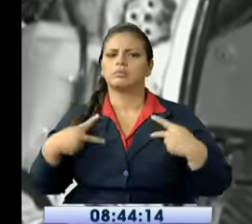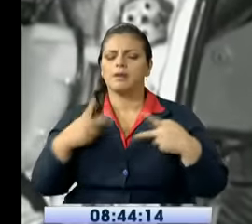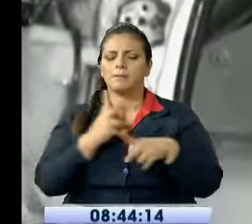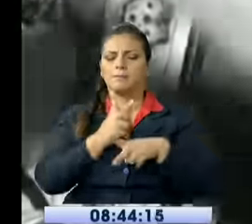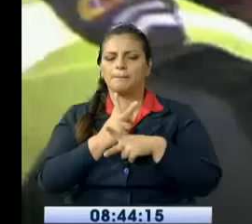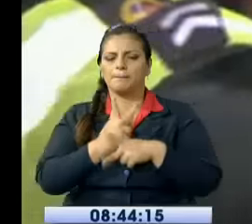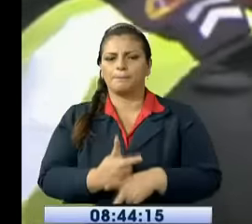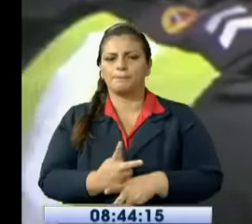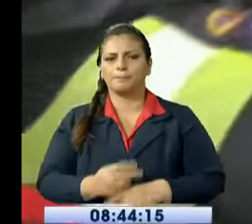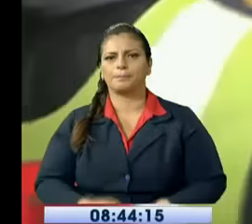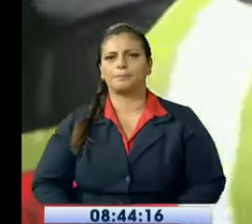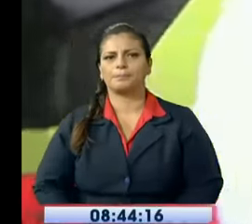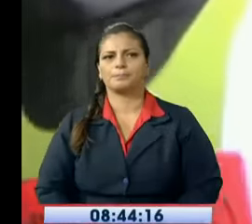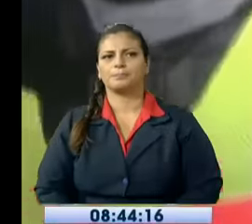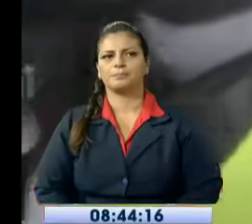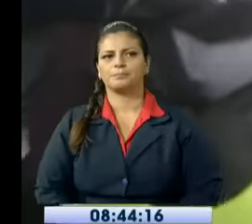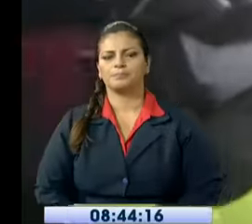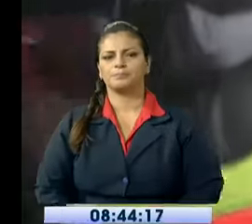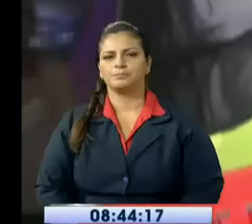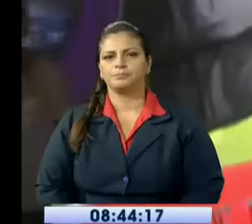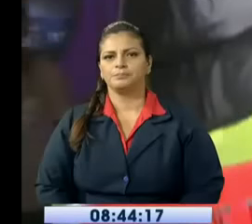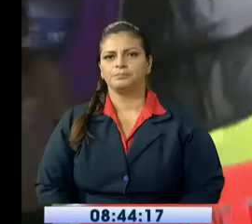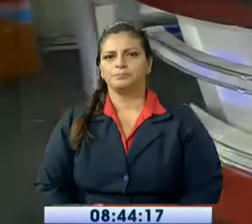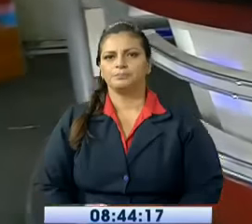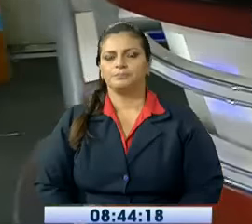Informó Lorena Valle.